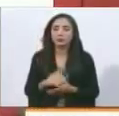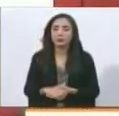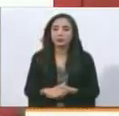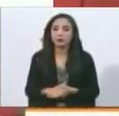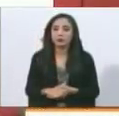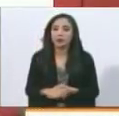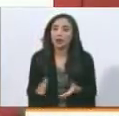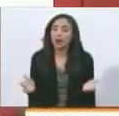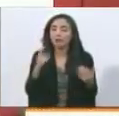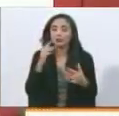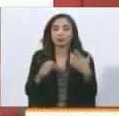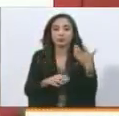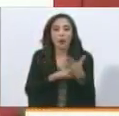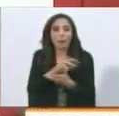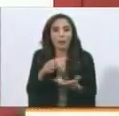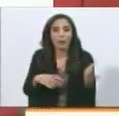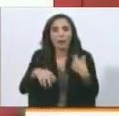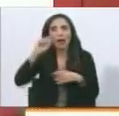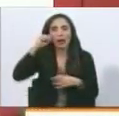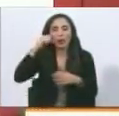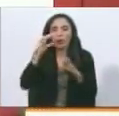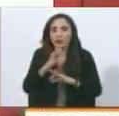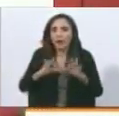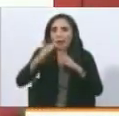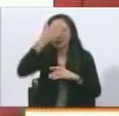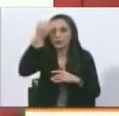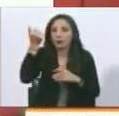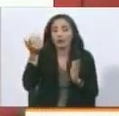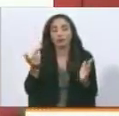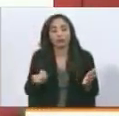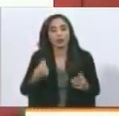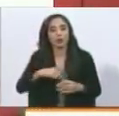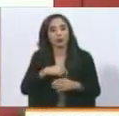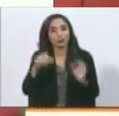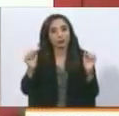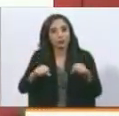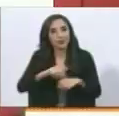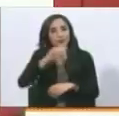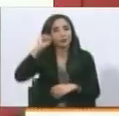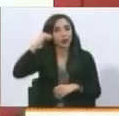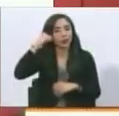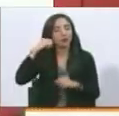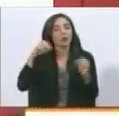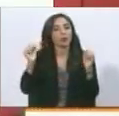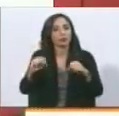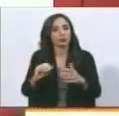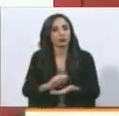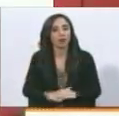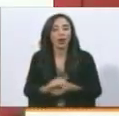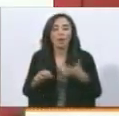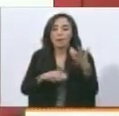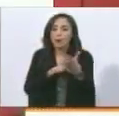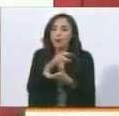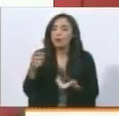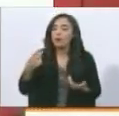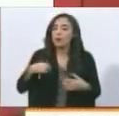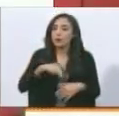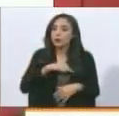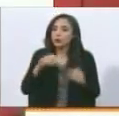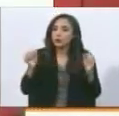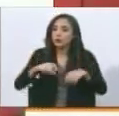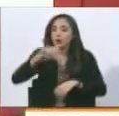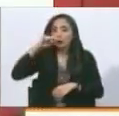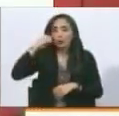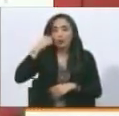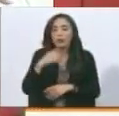sí es complicado decir, no me acuerdo, porque nosotros si nos acordamos un tipo de declarando, yo pasé a monasterio por tal lado, por tal lado, por